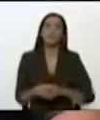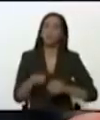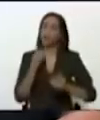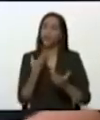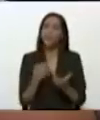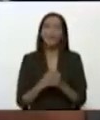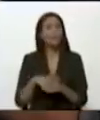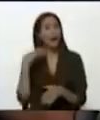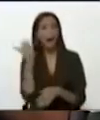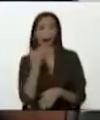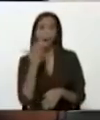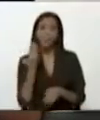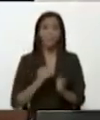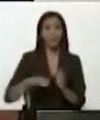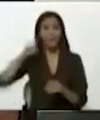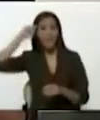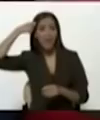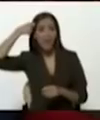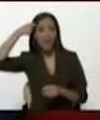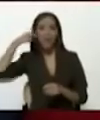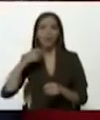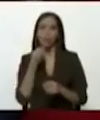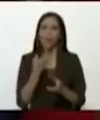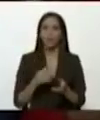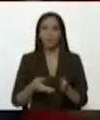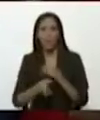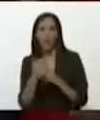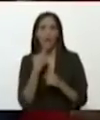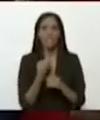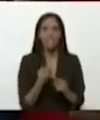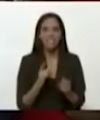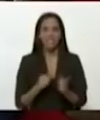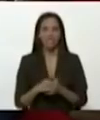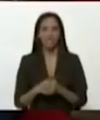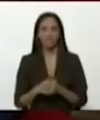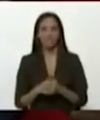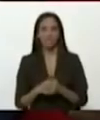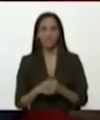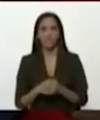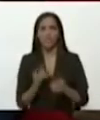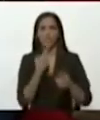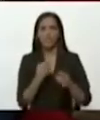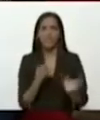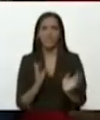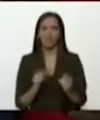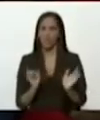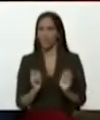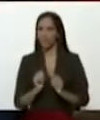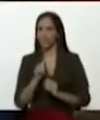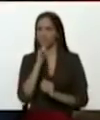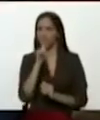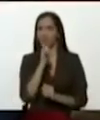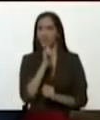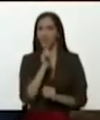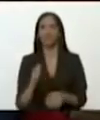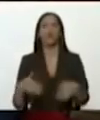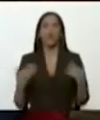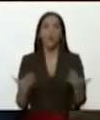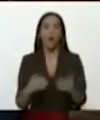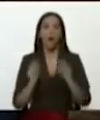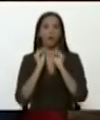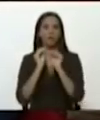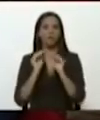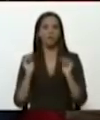mucha risa porque te recuerdas que, bueno, vamos a decirlo, digamos esta primicia. Cuando convocan